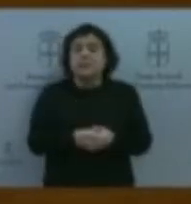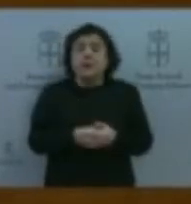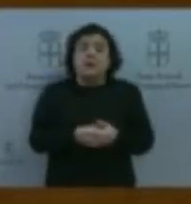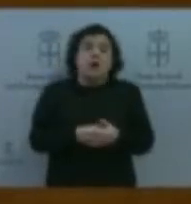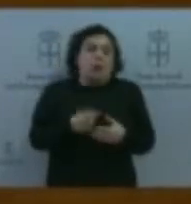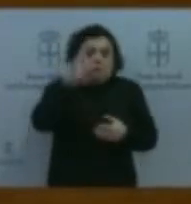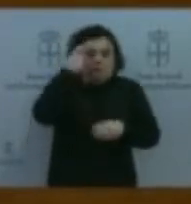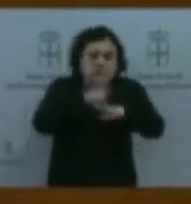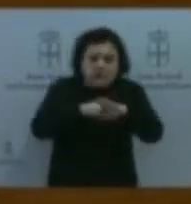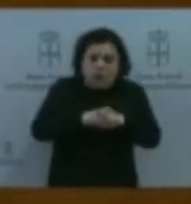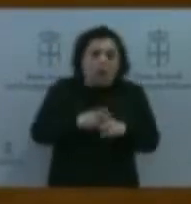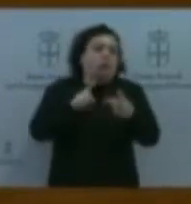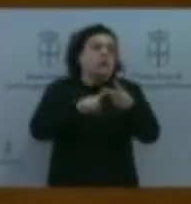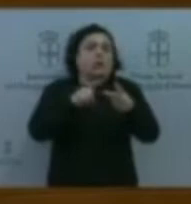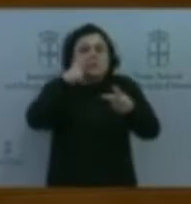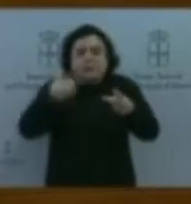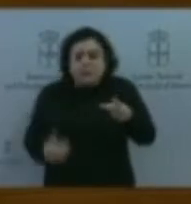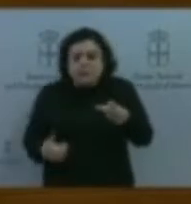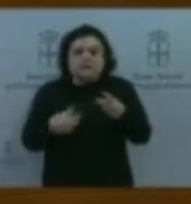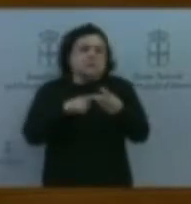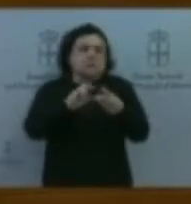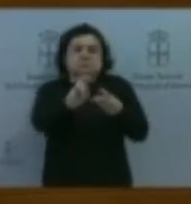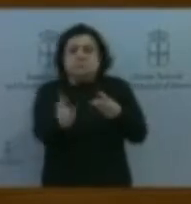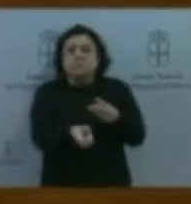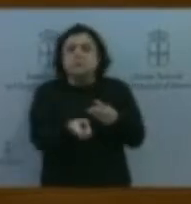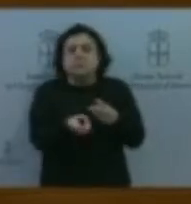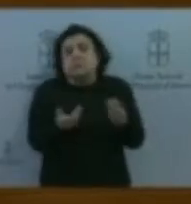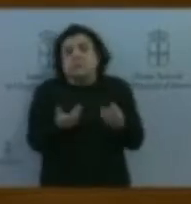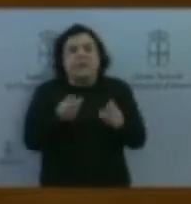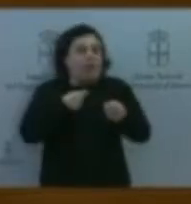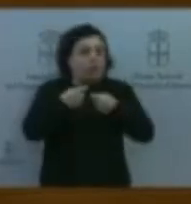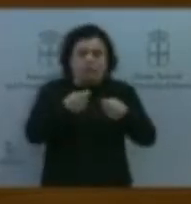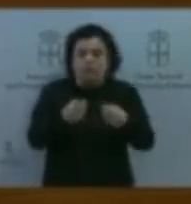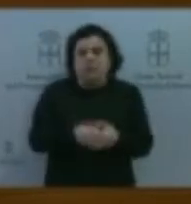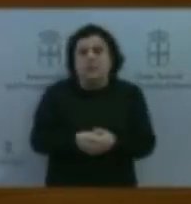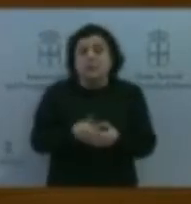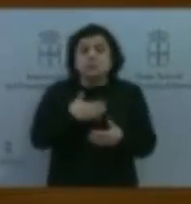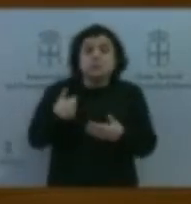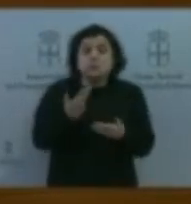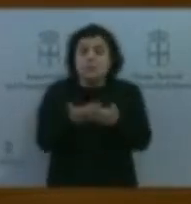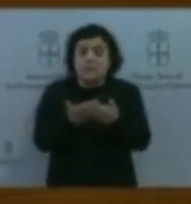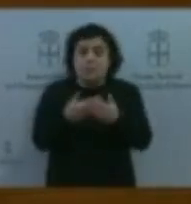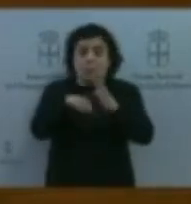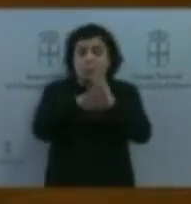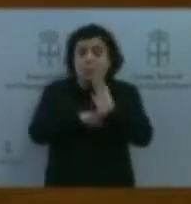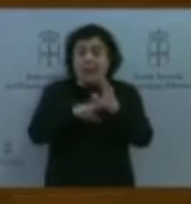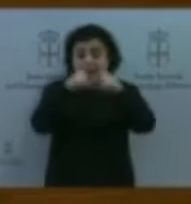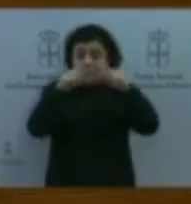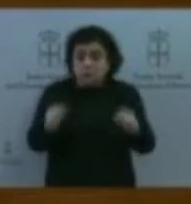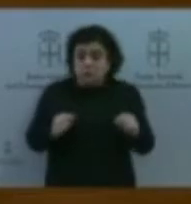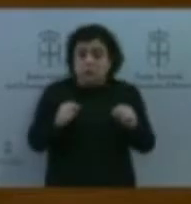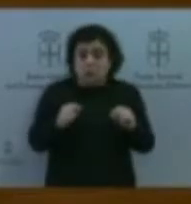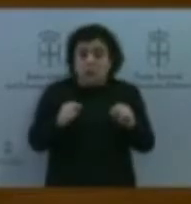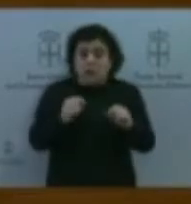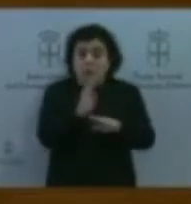con lo cual tenemos que regularlo de alguna manera, ¿no? En todo caso, con esto le pedíamos un plan asturiano de cuidados. Decíamos que no podíamos permitir que la desigualdad en el reparto